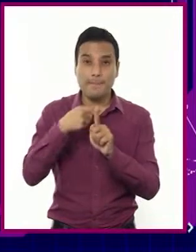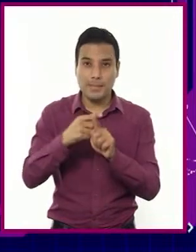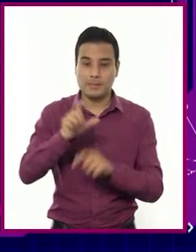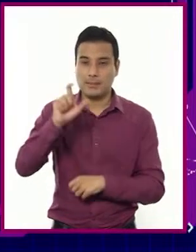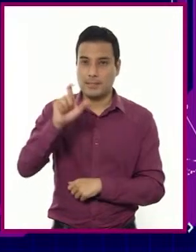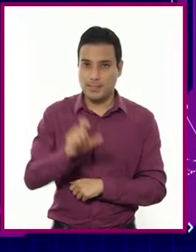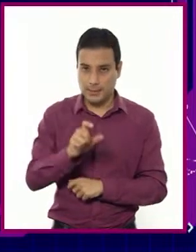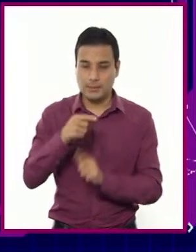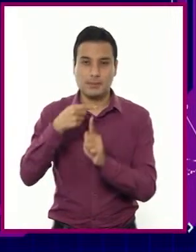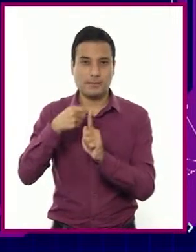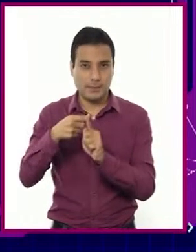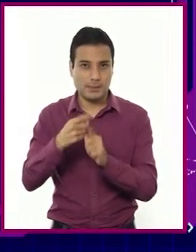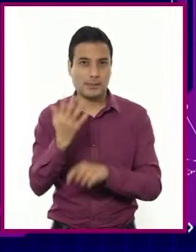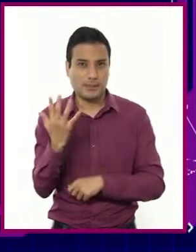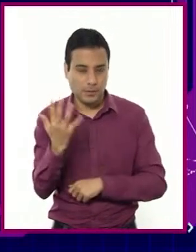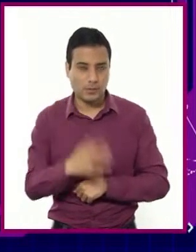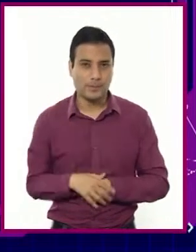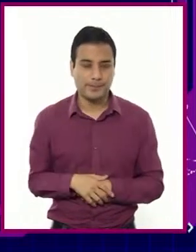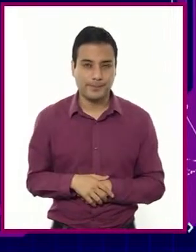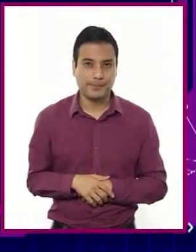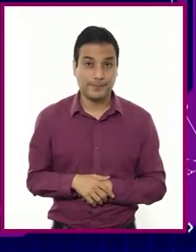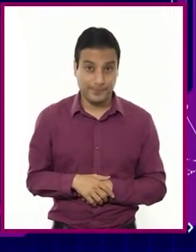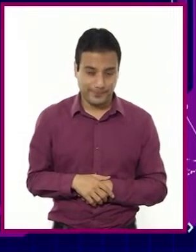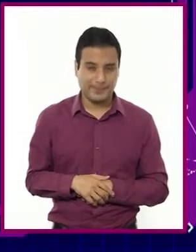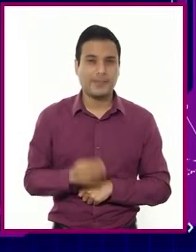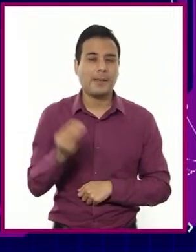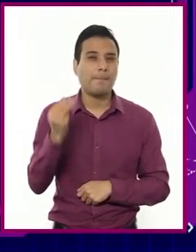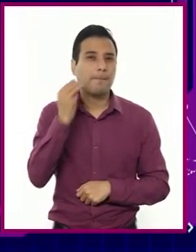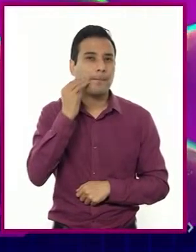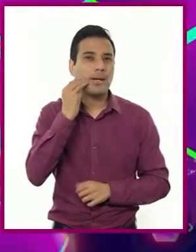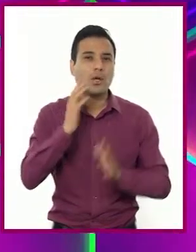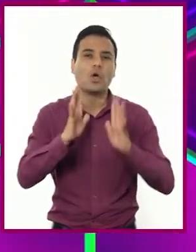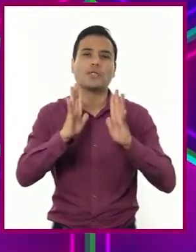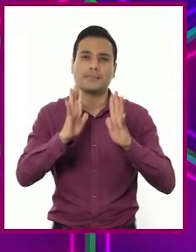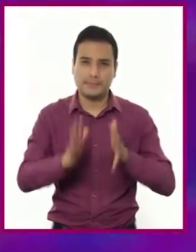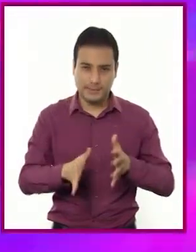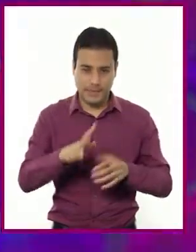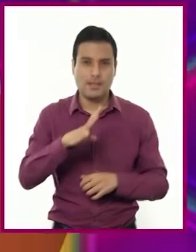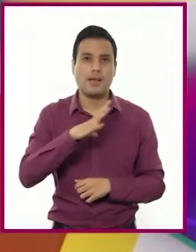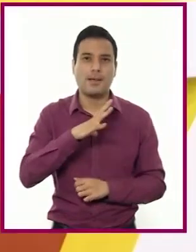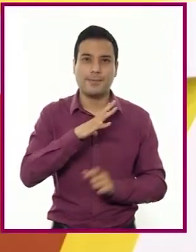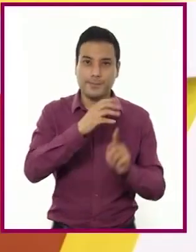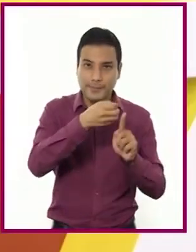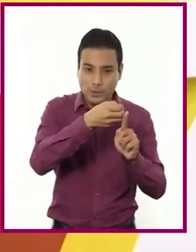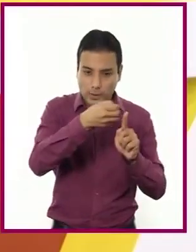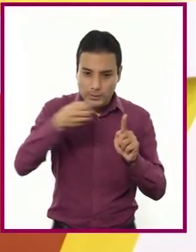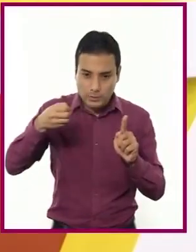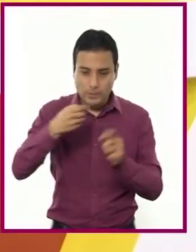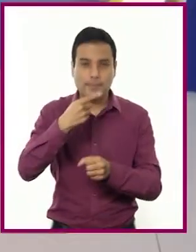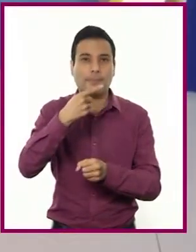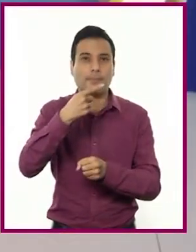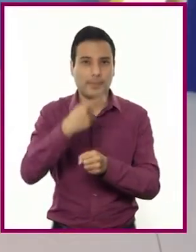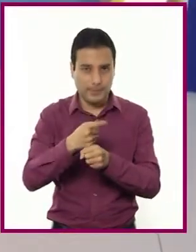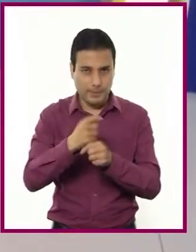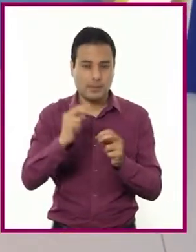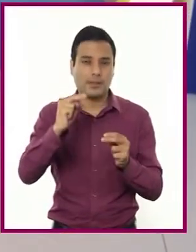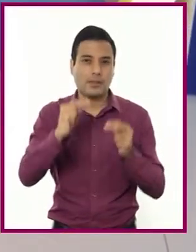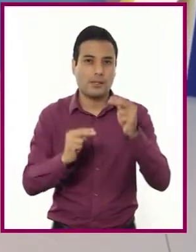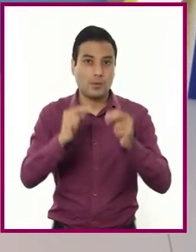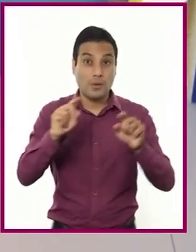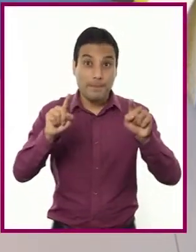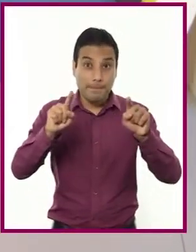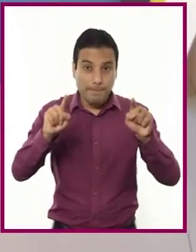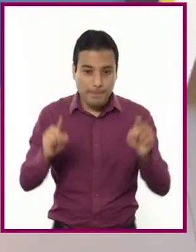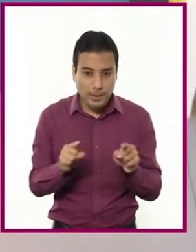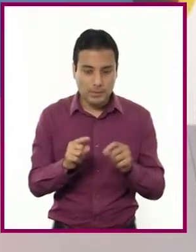más 5. Así, Marco obtuvo una ecuación de primer grado con paréntesis. ¿Qué